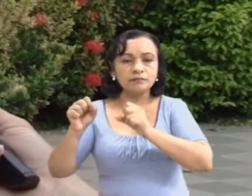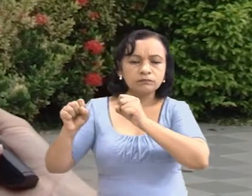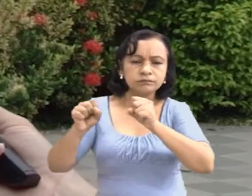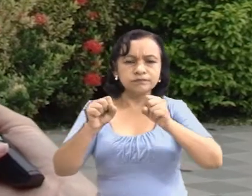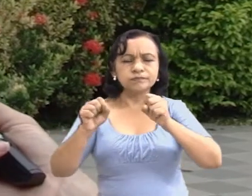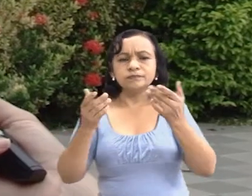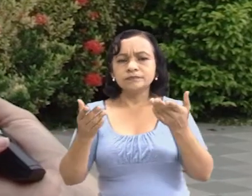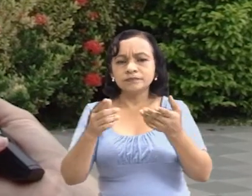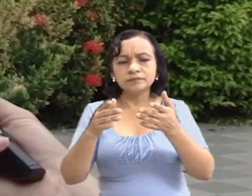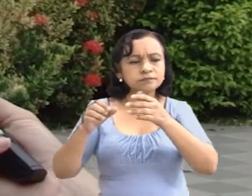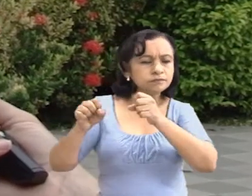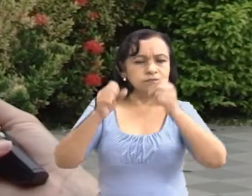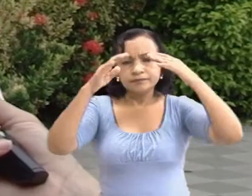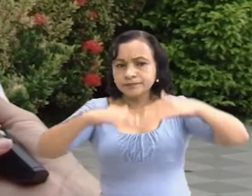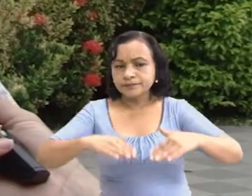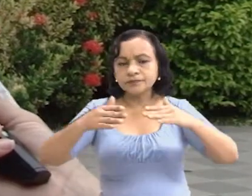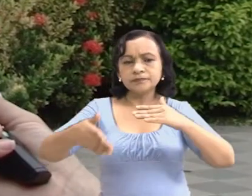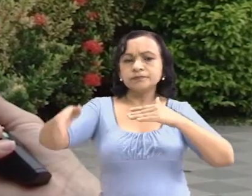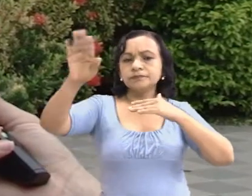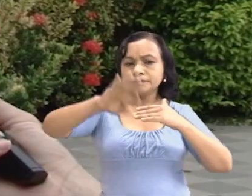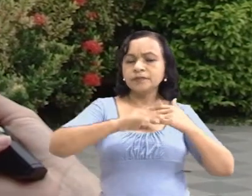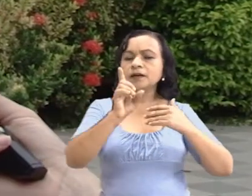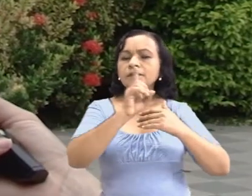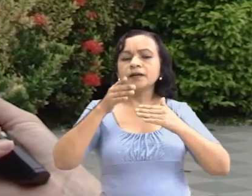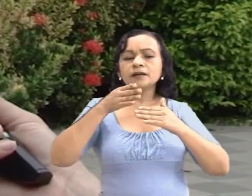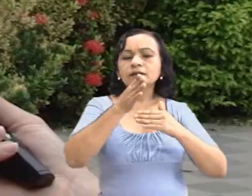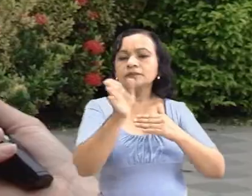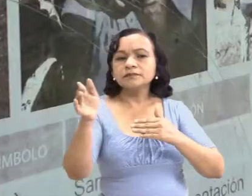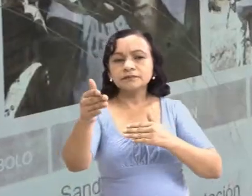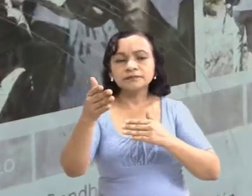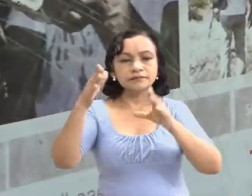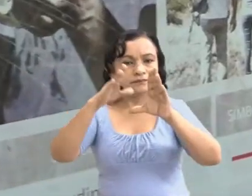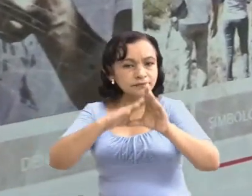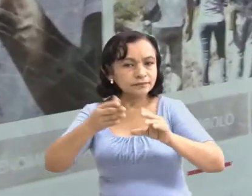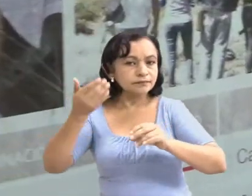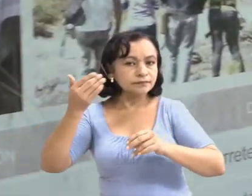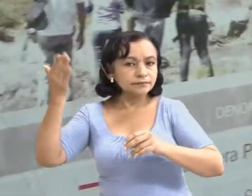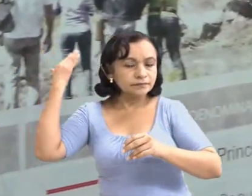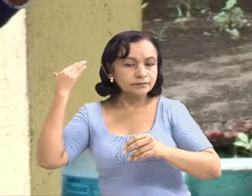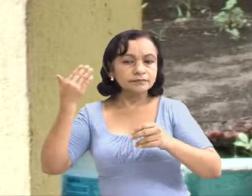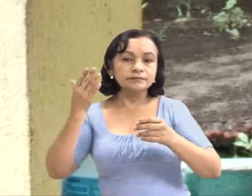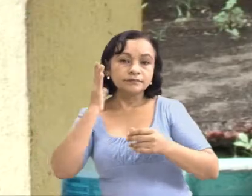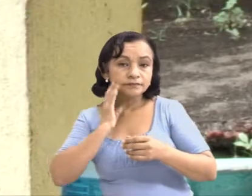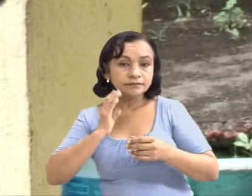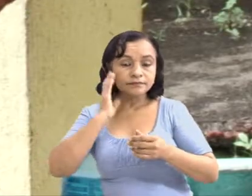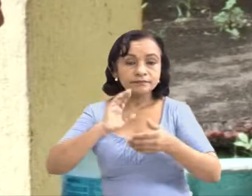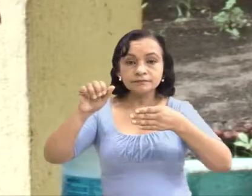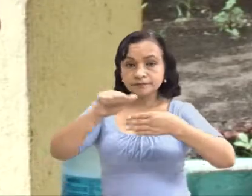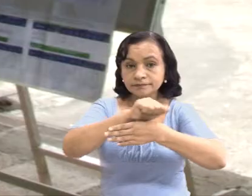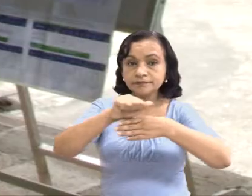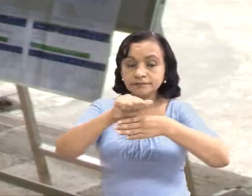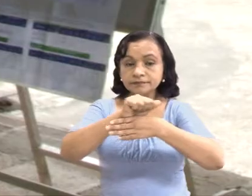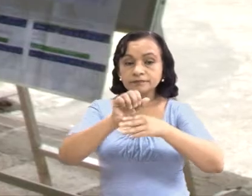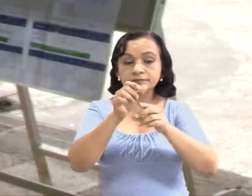un temblor, con un terremoto, un maremoto, por dónde te puedes venir. La historia y el conocimiento mezclado con la